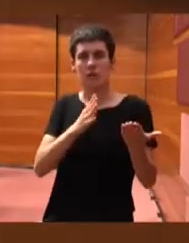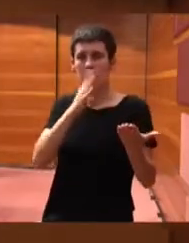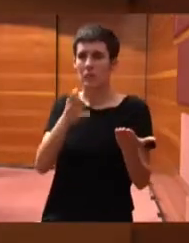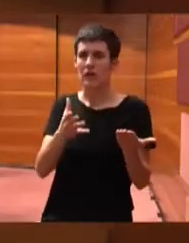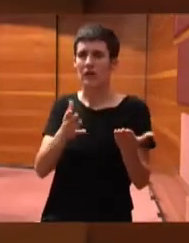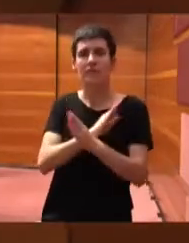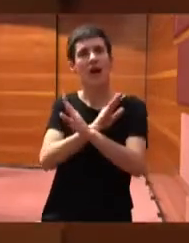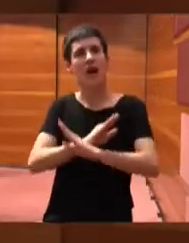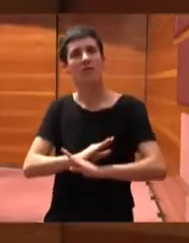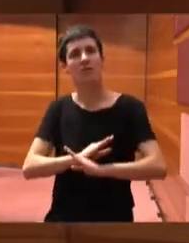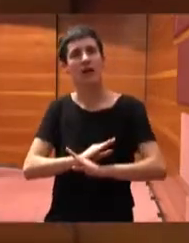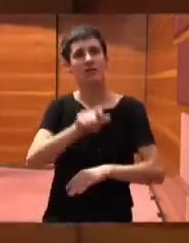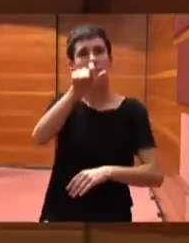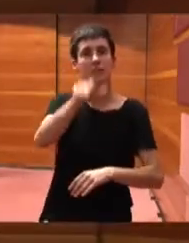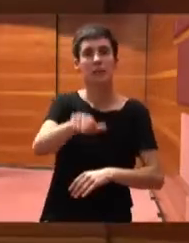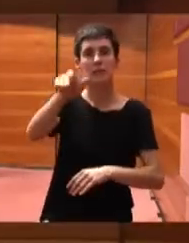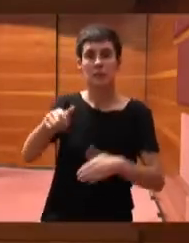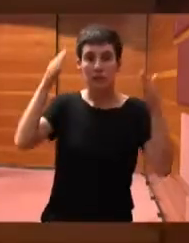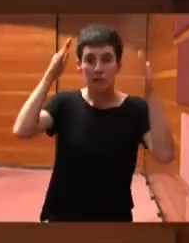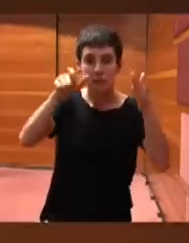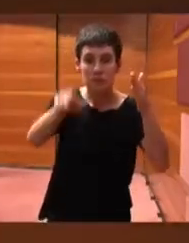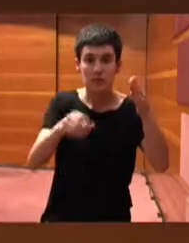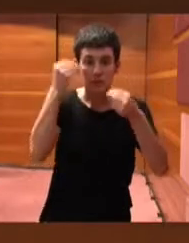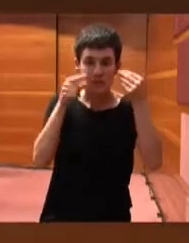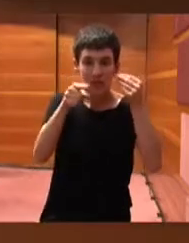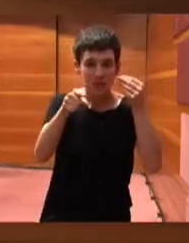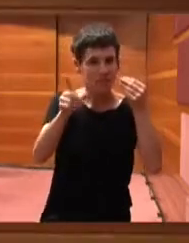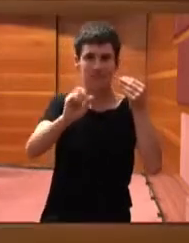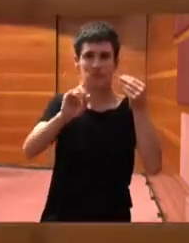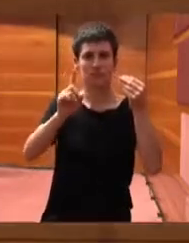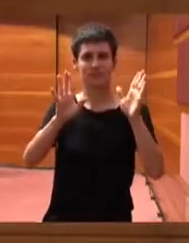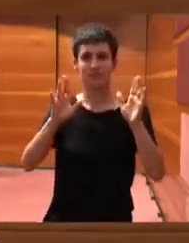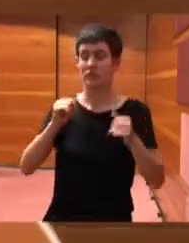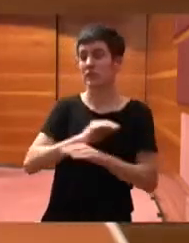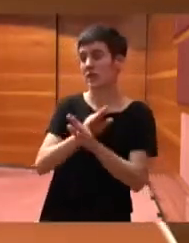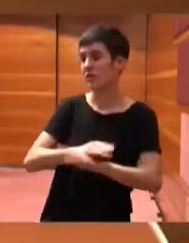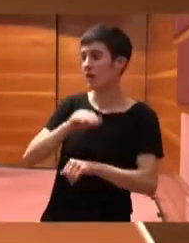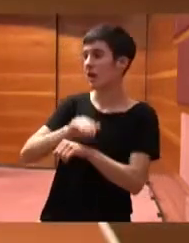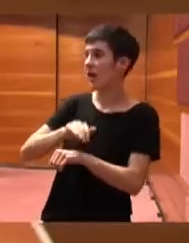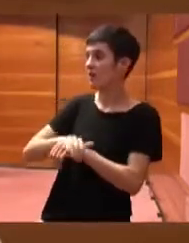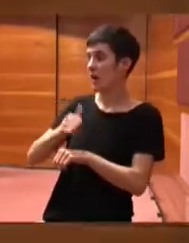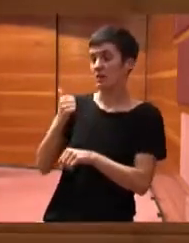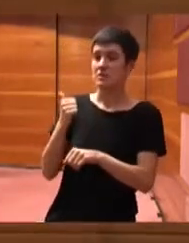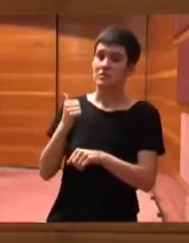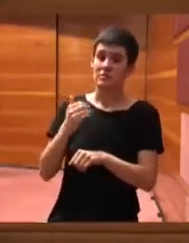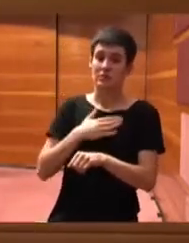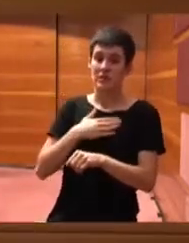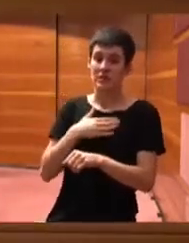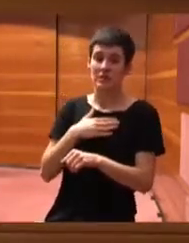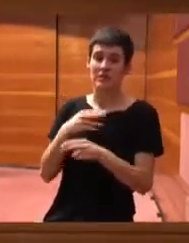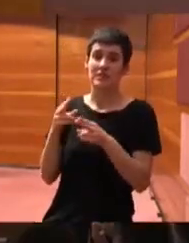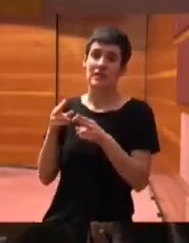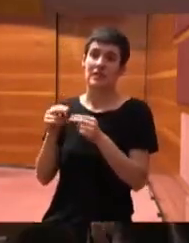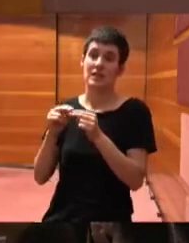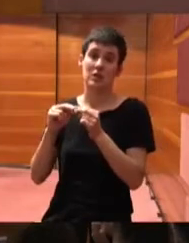los destinatarios. Esto es todo el tiempo que dedicamos nosotras, mis amigas, en este chat, a hablar de